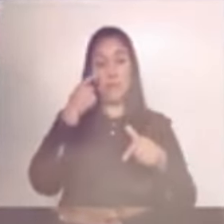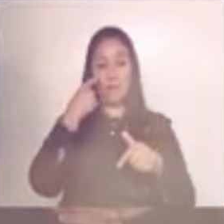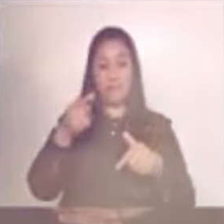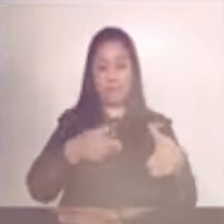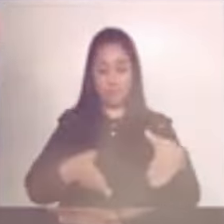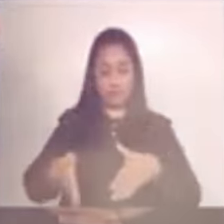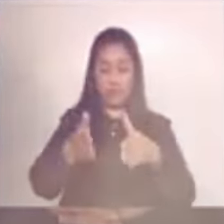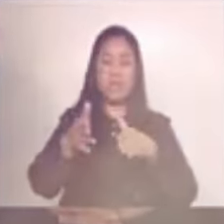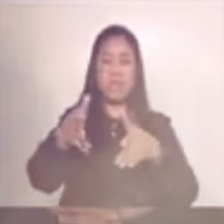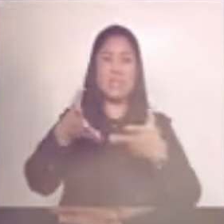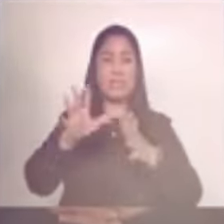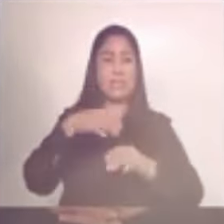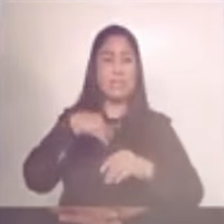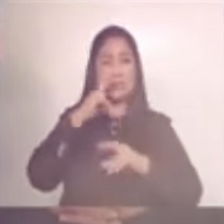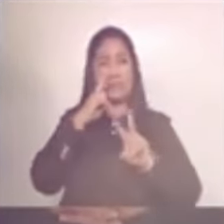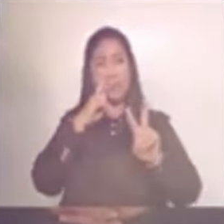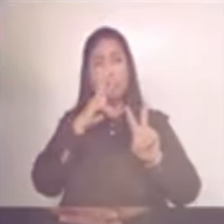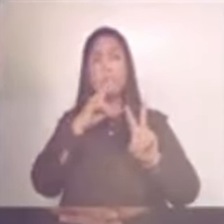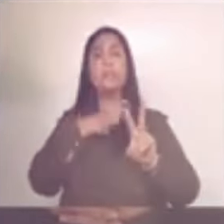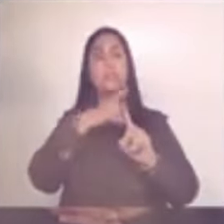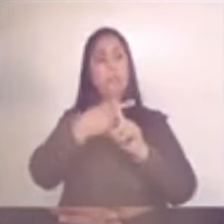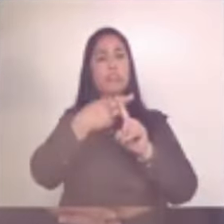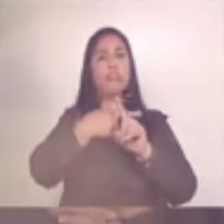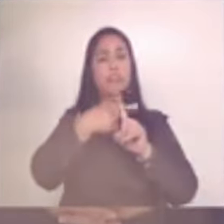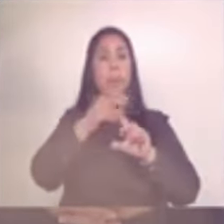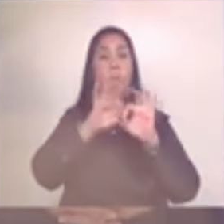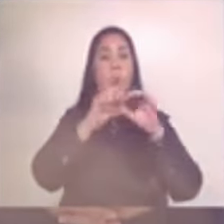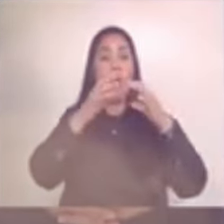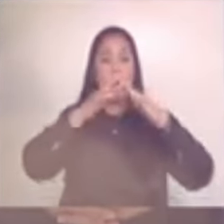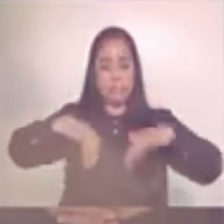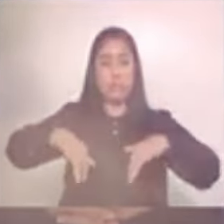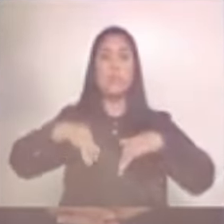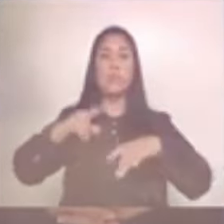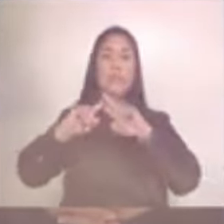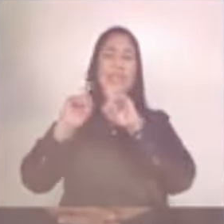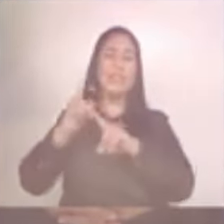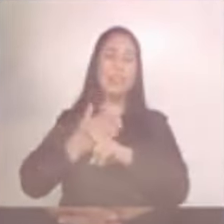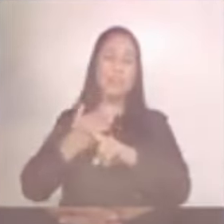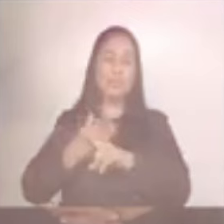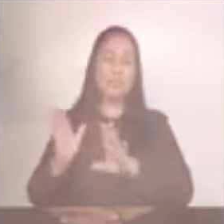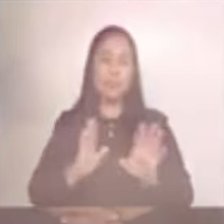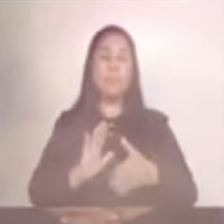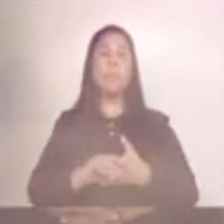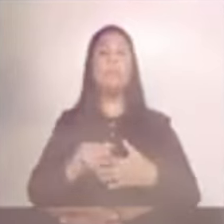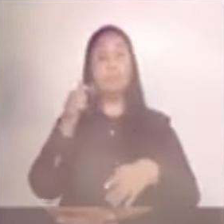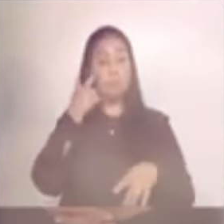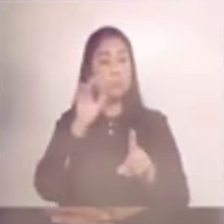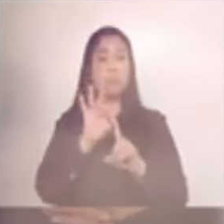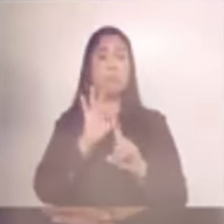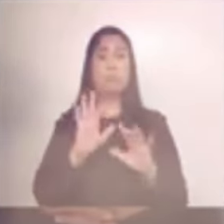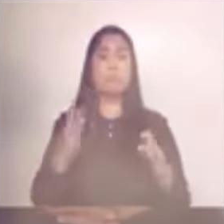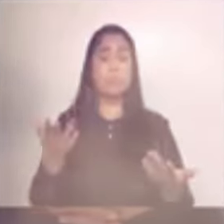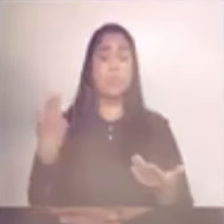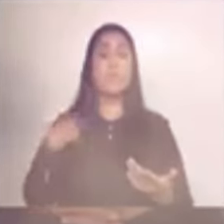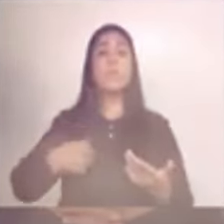hay ya indicios de riesgos de socavones y distintos problemas. Y el objetivo es poder contar con